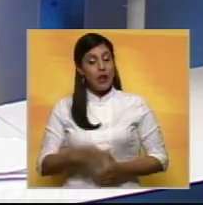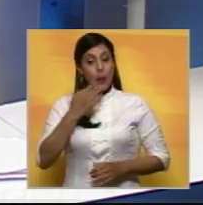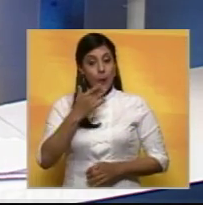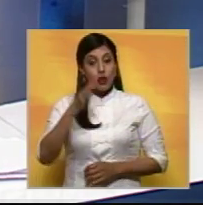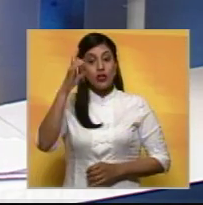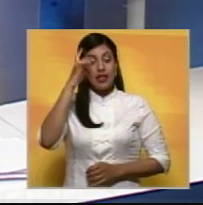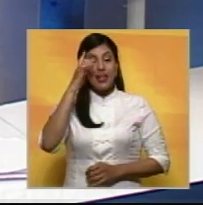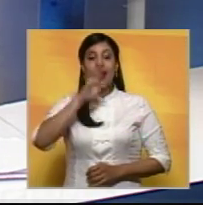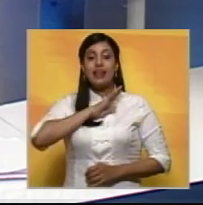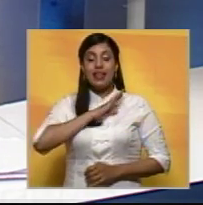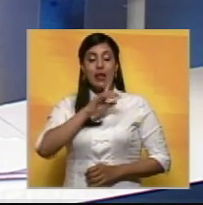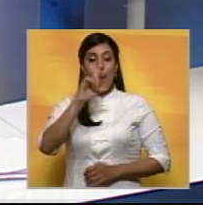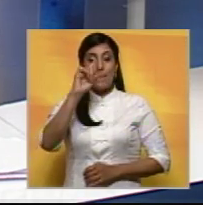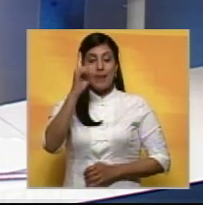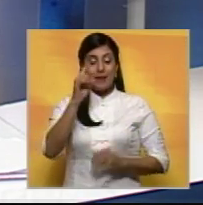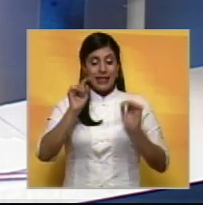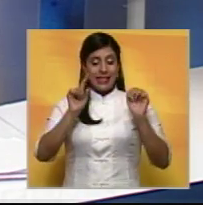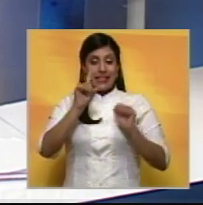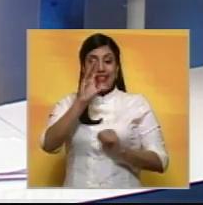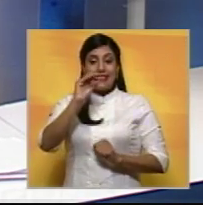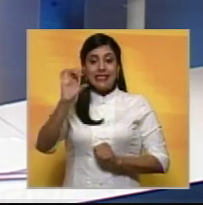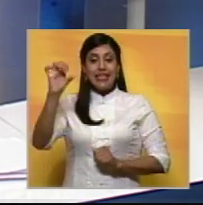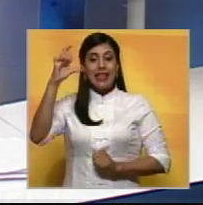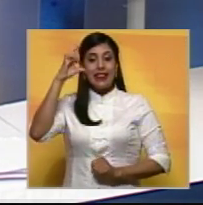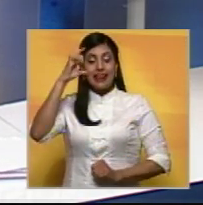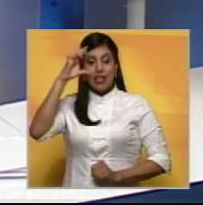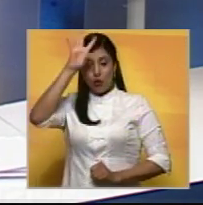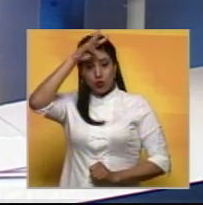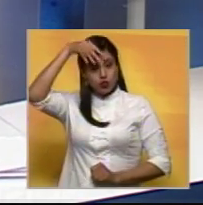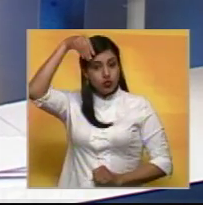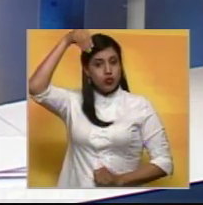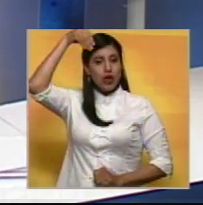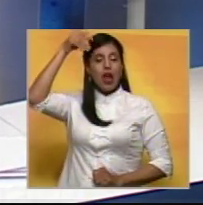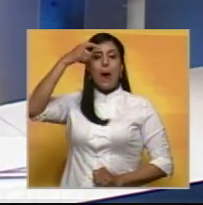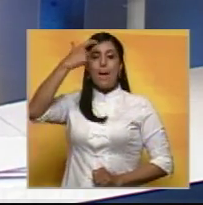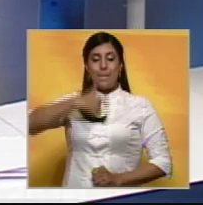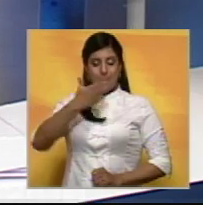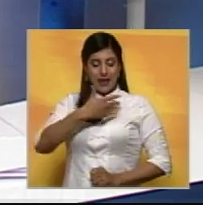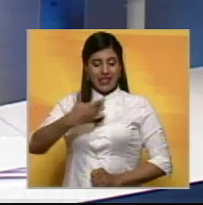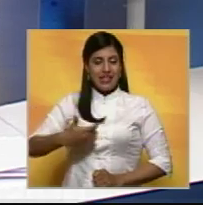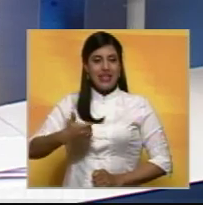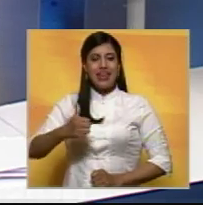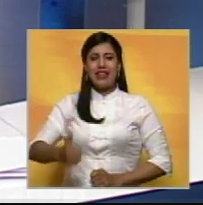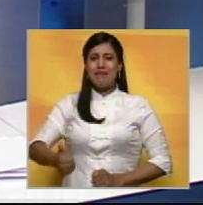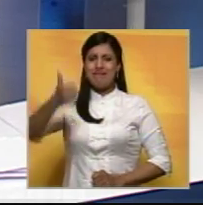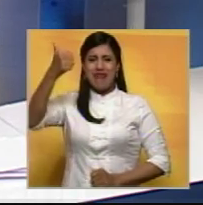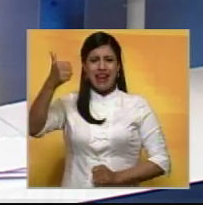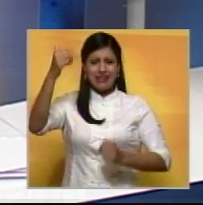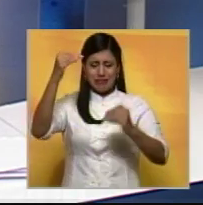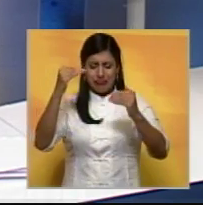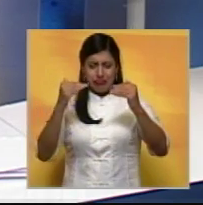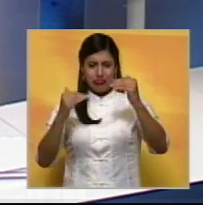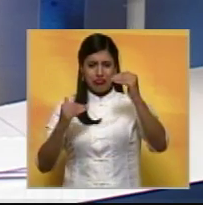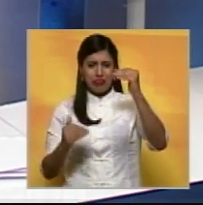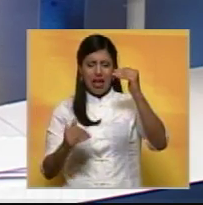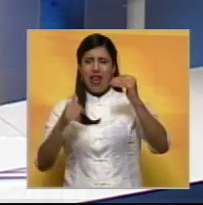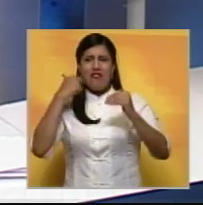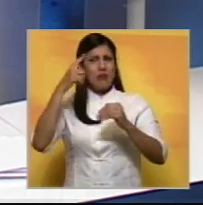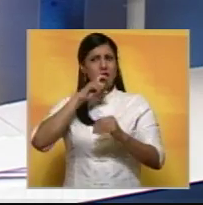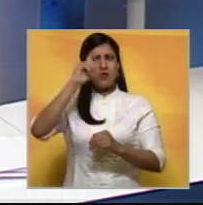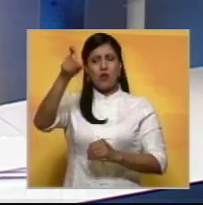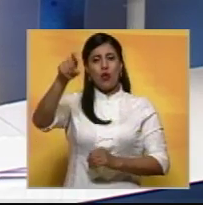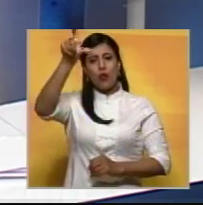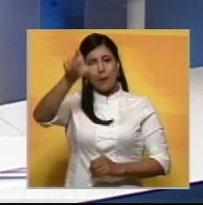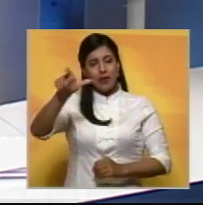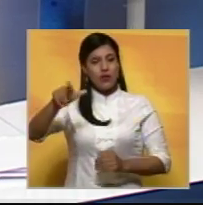Y a pocos días de cumplir sus primeros 100 días en la Casa Blanca, Donald Trump es el presidente estadounidense con los niveles más bajos de popularidad en